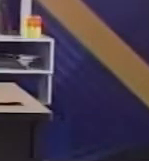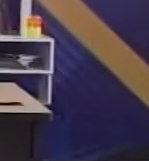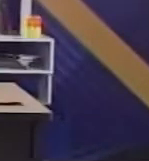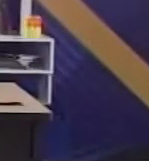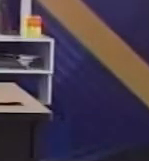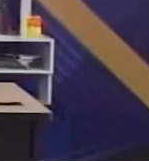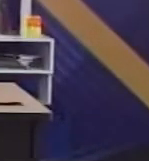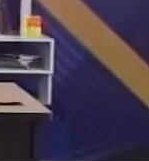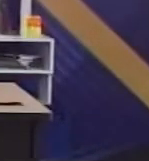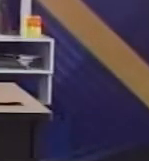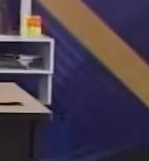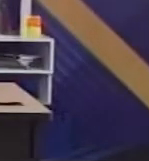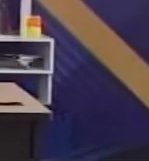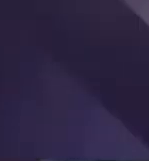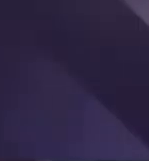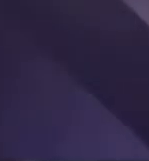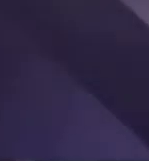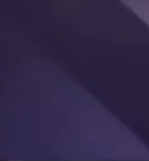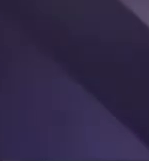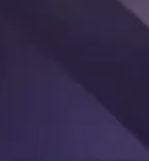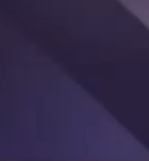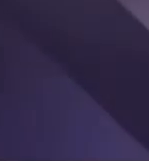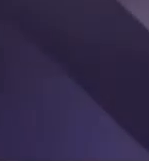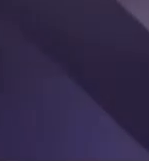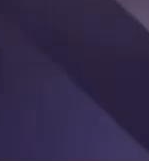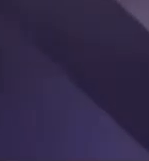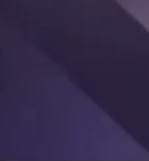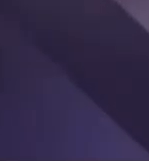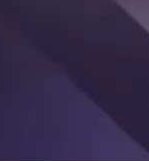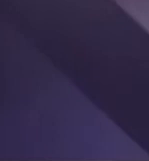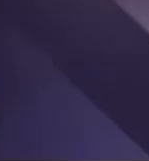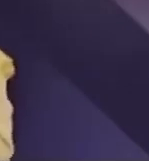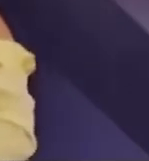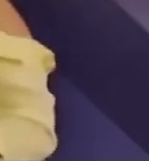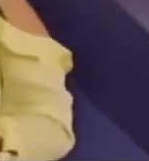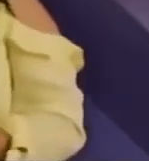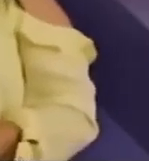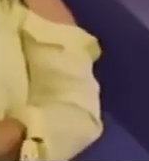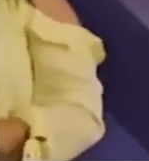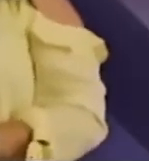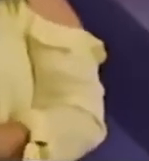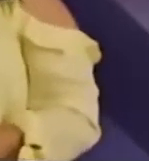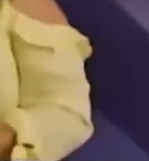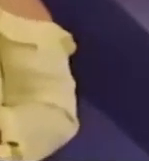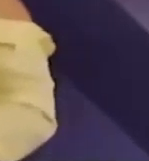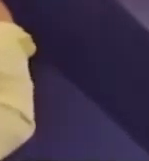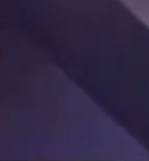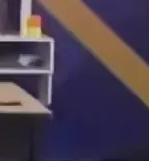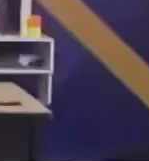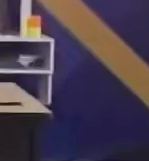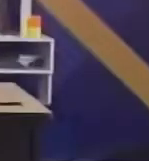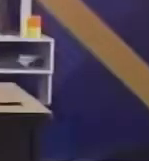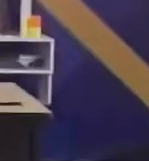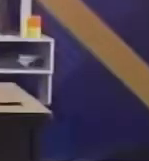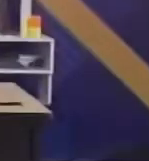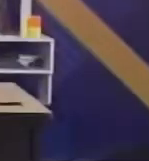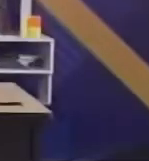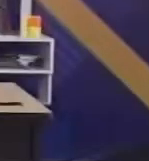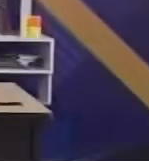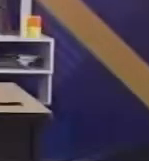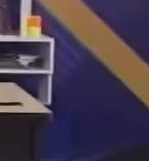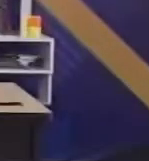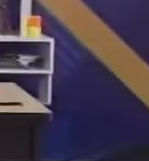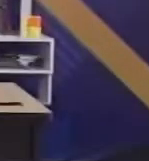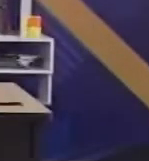Bienvenidos al programa Aprendo en Casa. Hoy tendremos un tiempo para aprender juntos. Recuerda, quédate